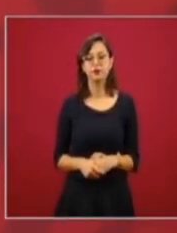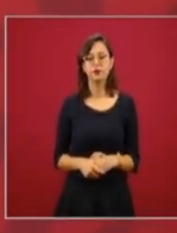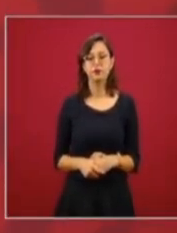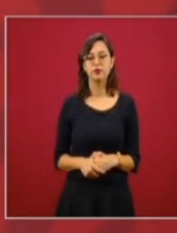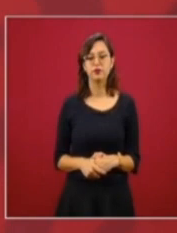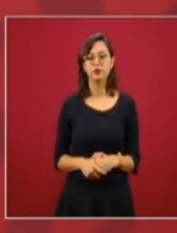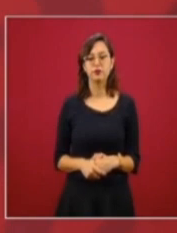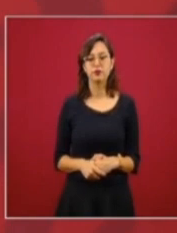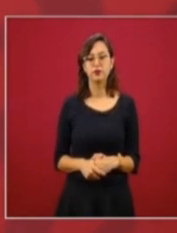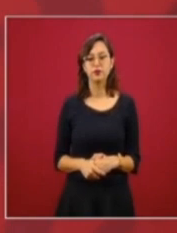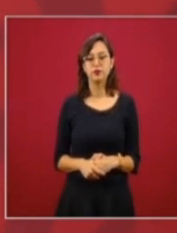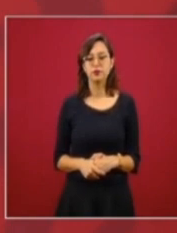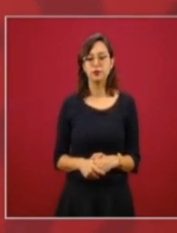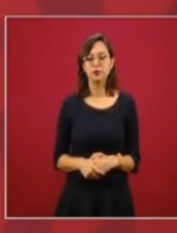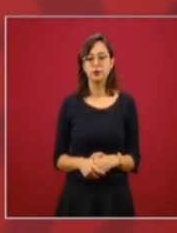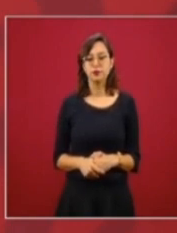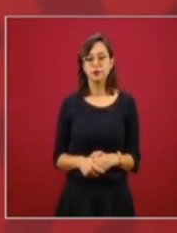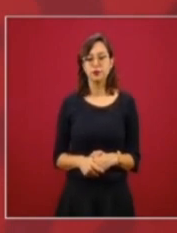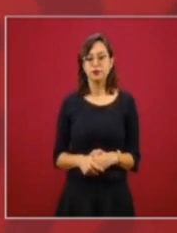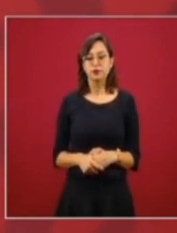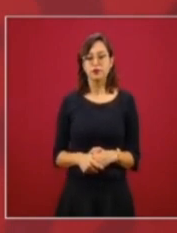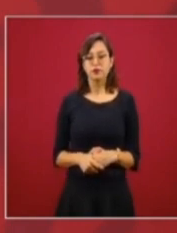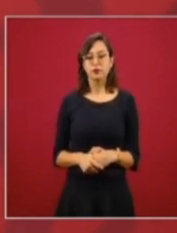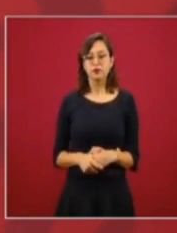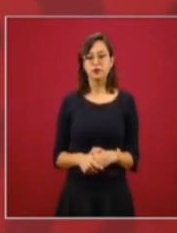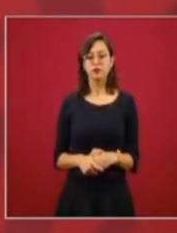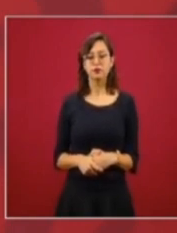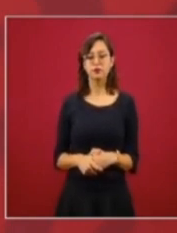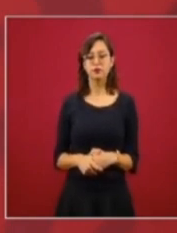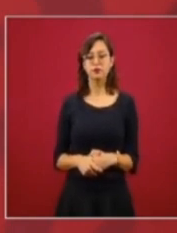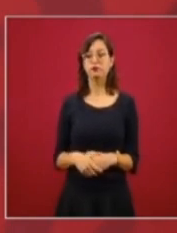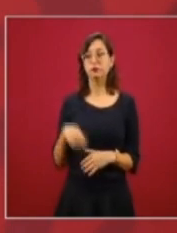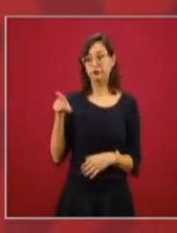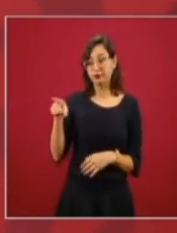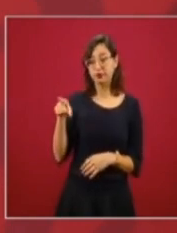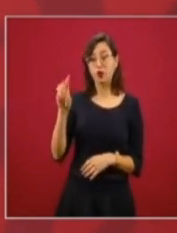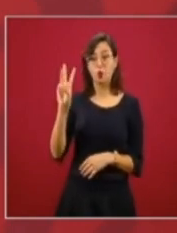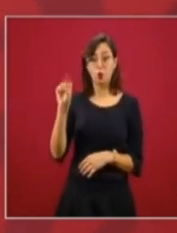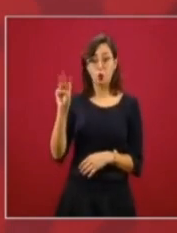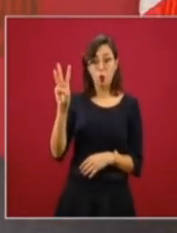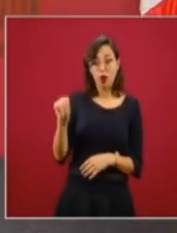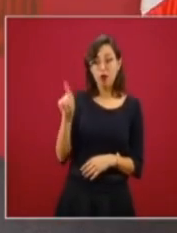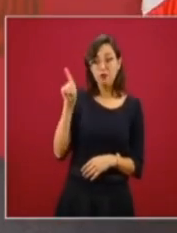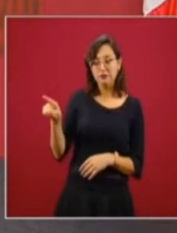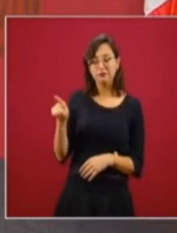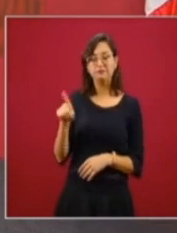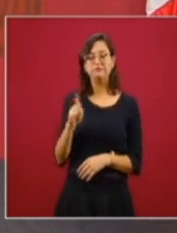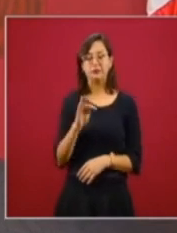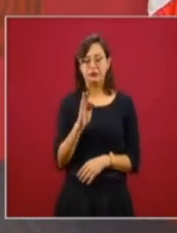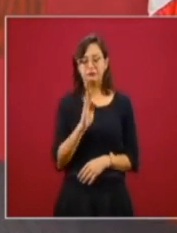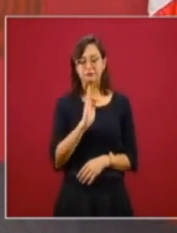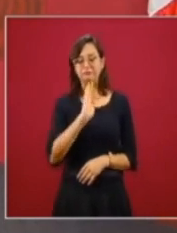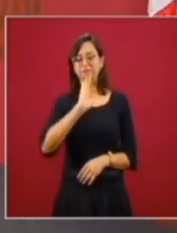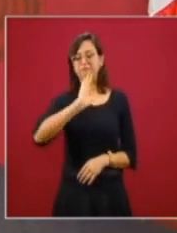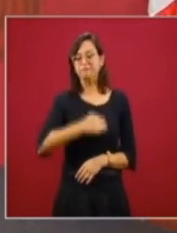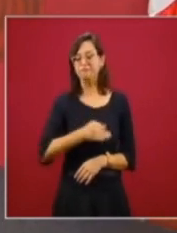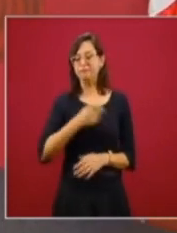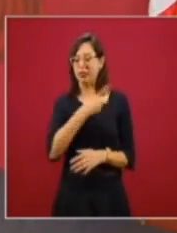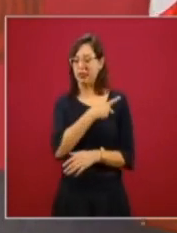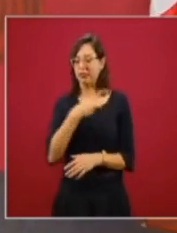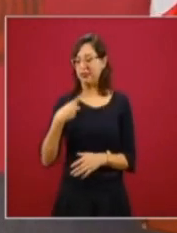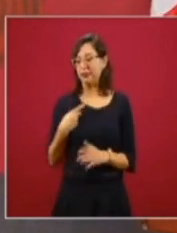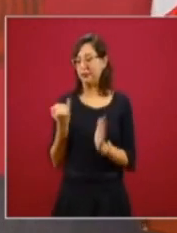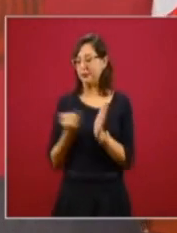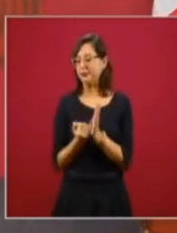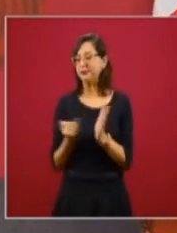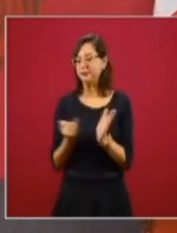hayan aceptado de que tenían esa deuda y que son otros